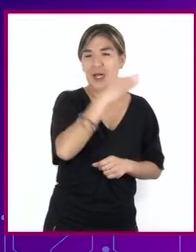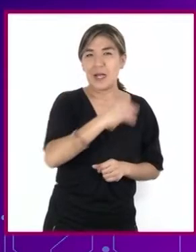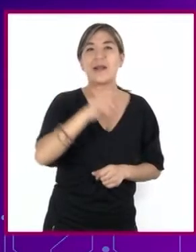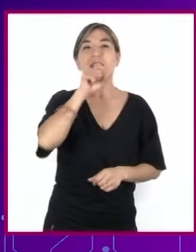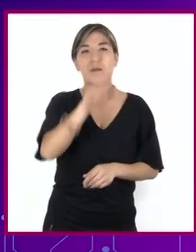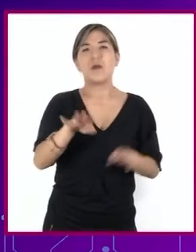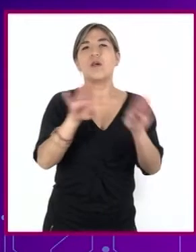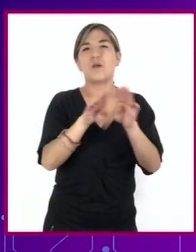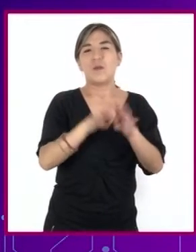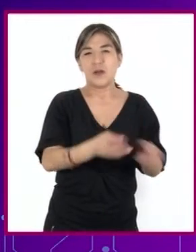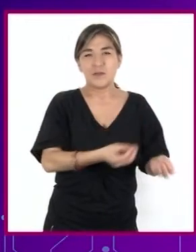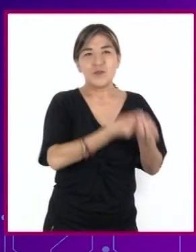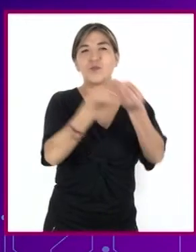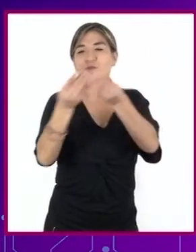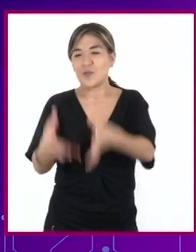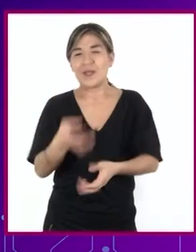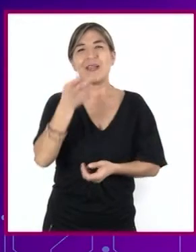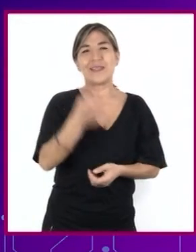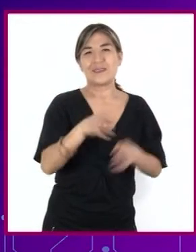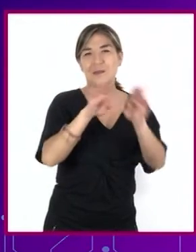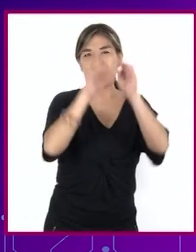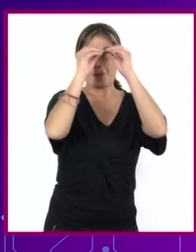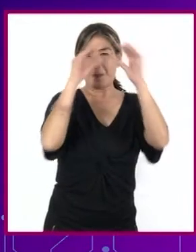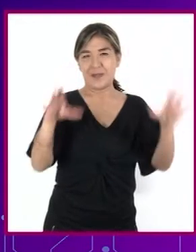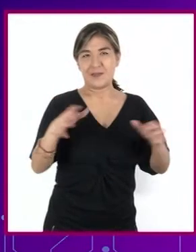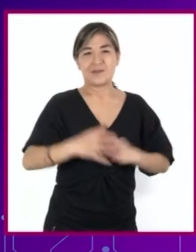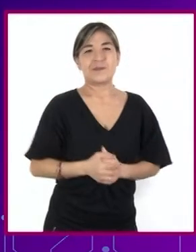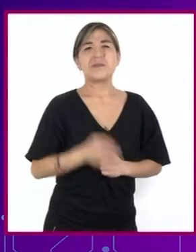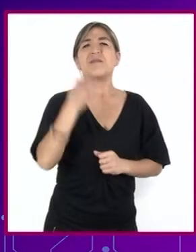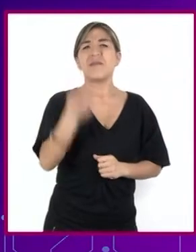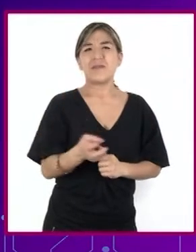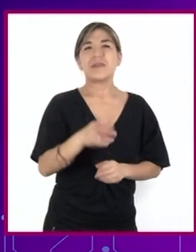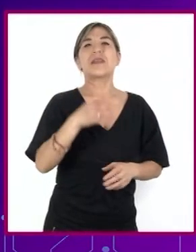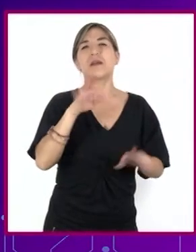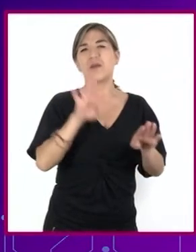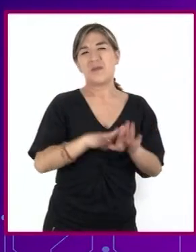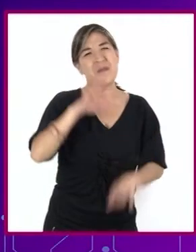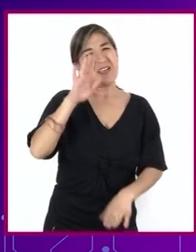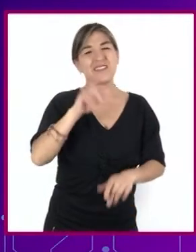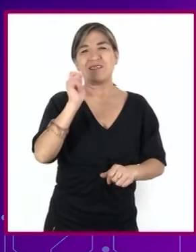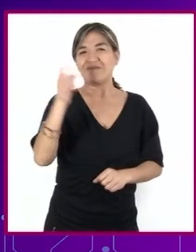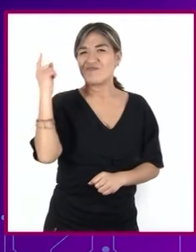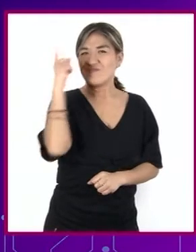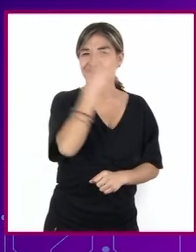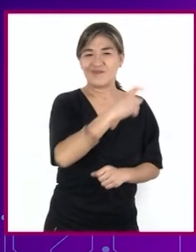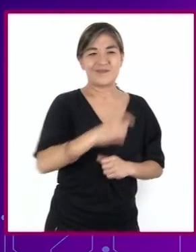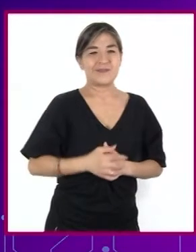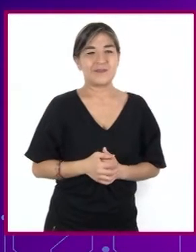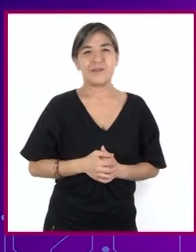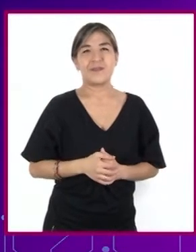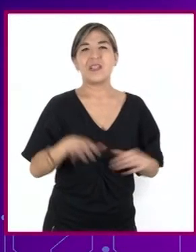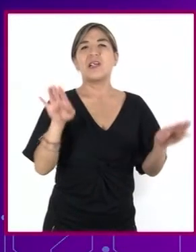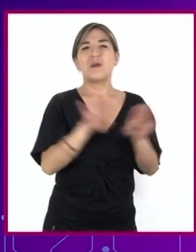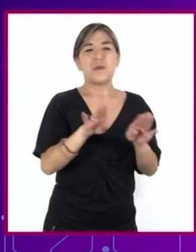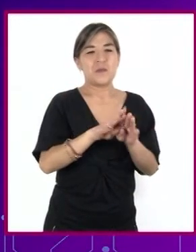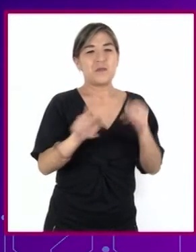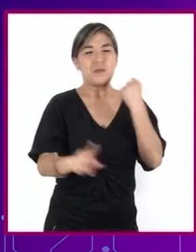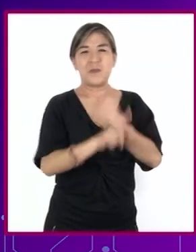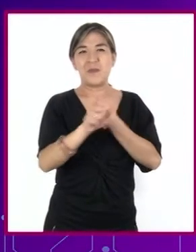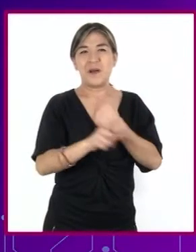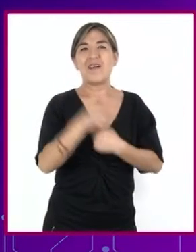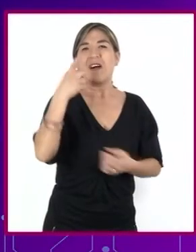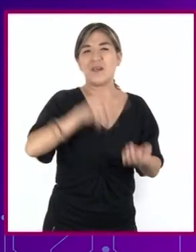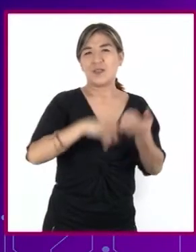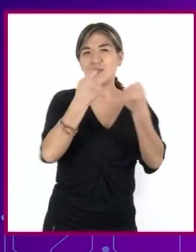las bendiciones de la civilización. Este reparto tuvo efectos devastadores. Se fragmentó la organización